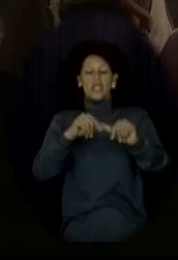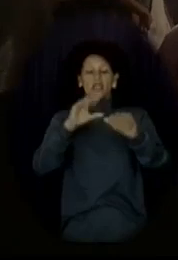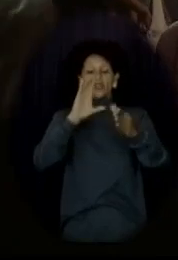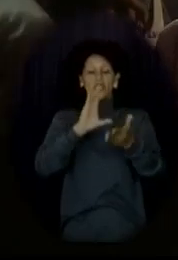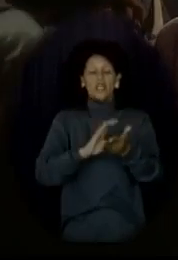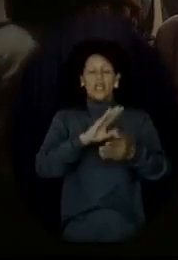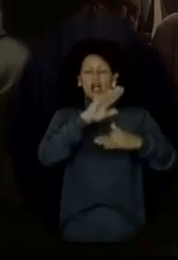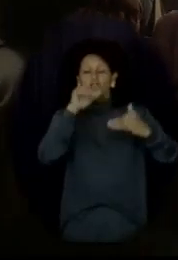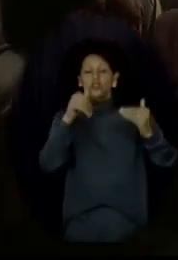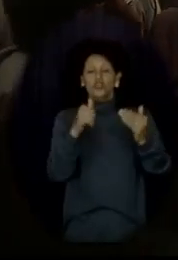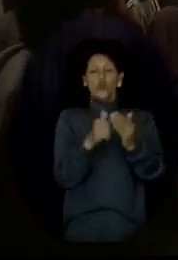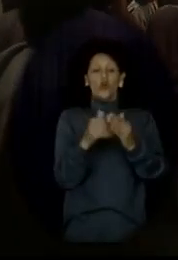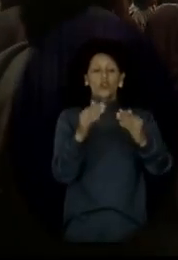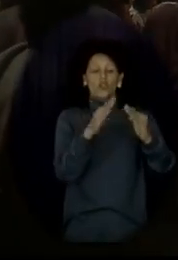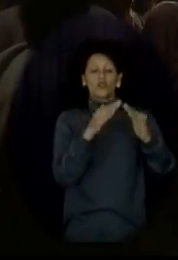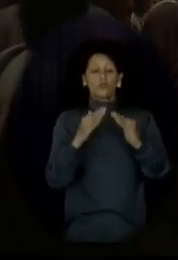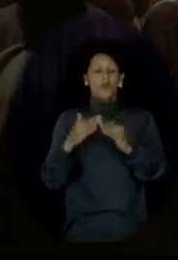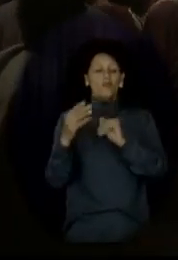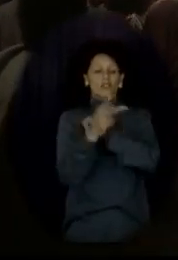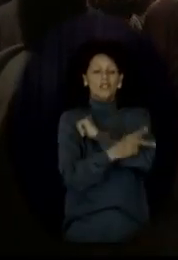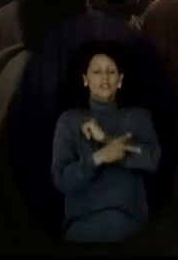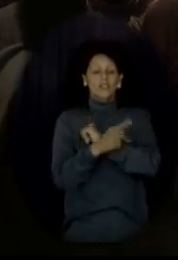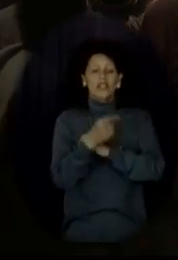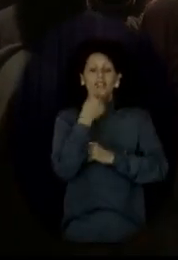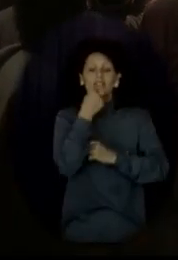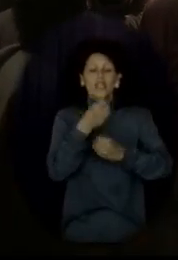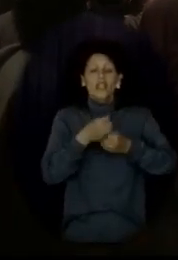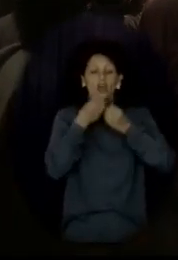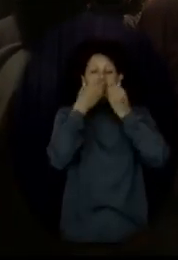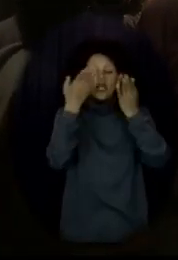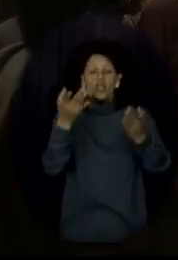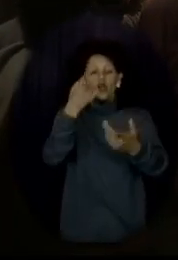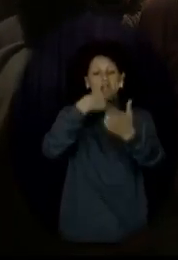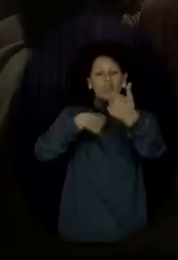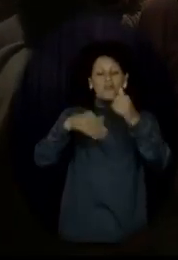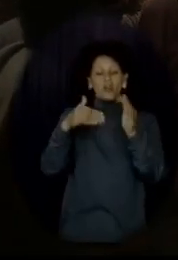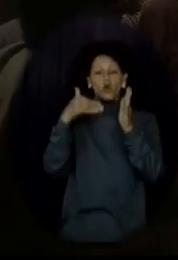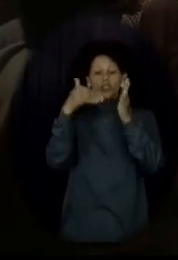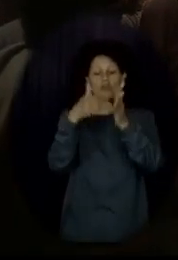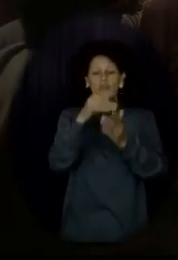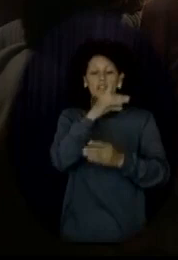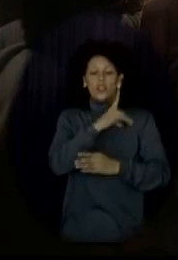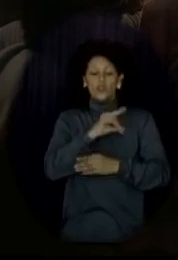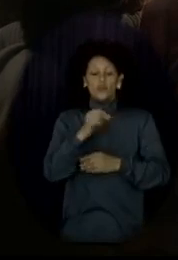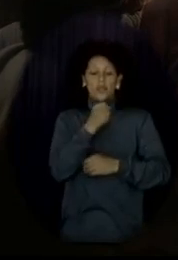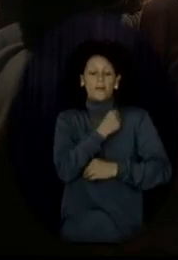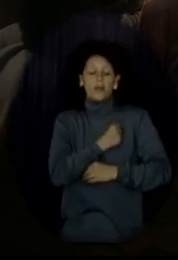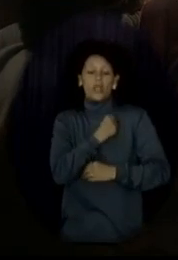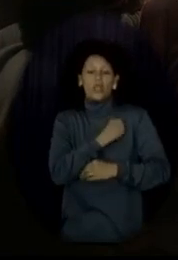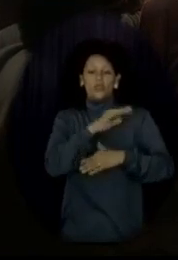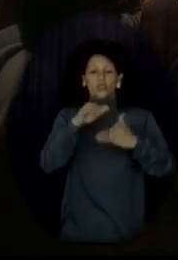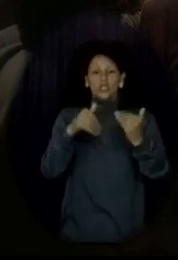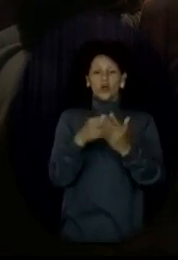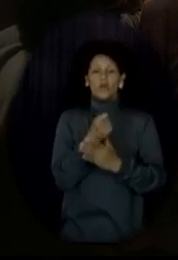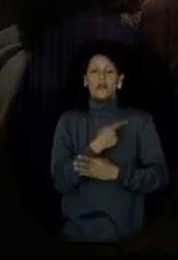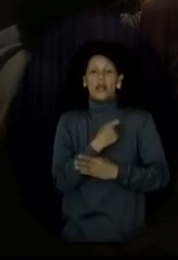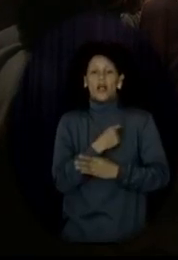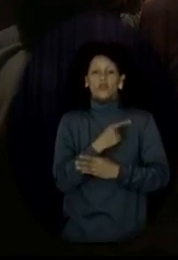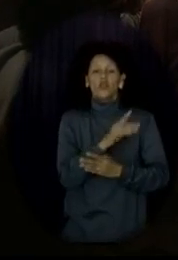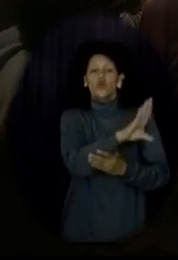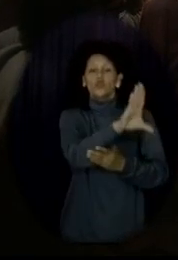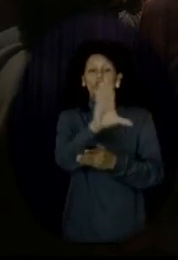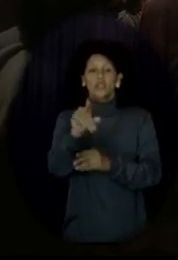nombre deben anunciar el mensaje de arrepentimiento y perdón de pecados a todas las naciones, comenzando en Jerusalén.